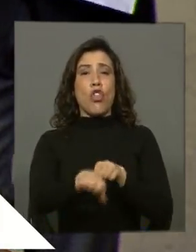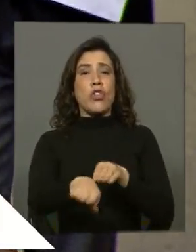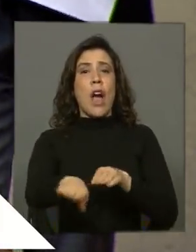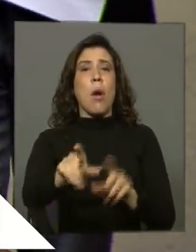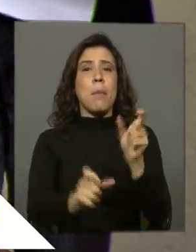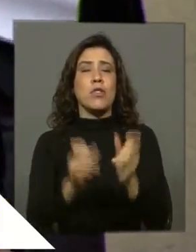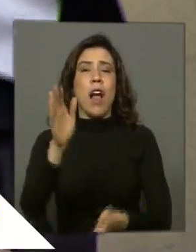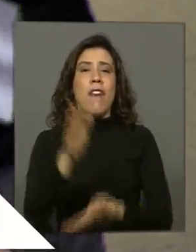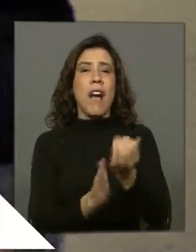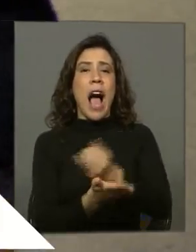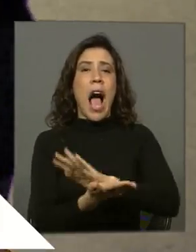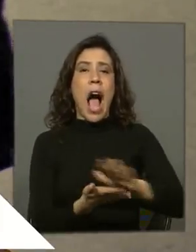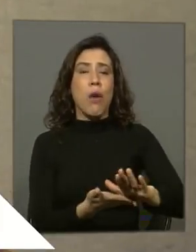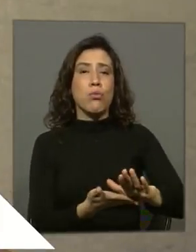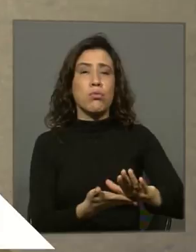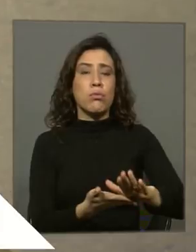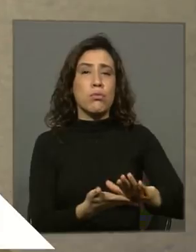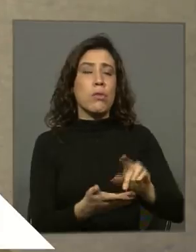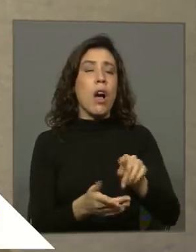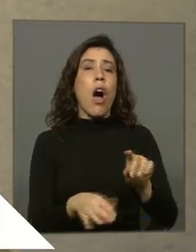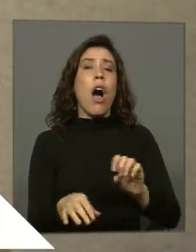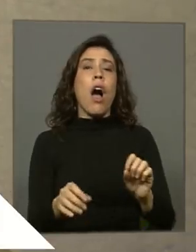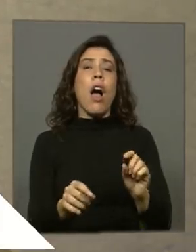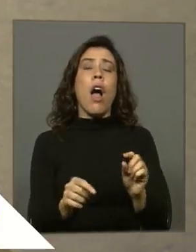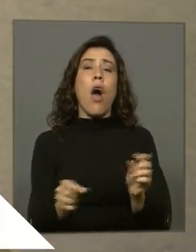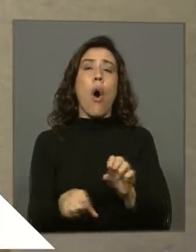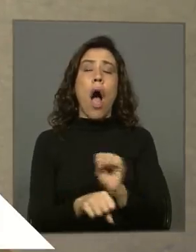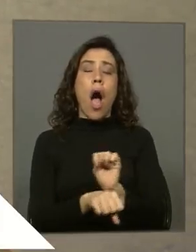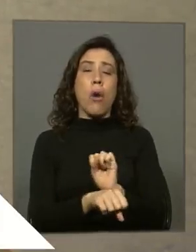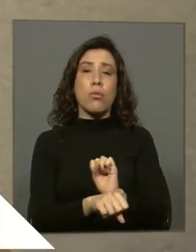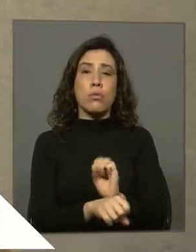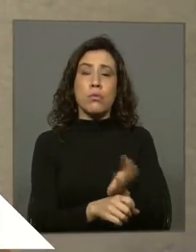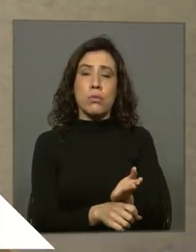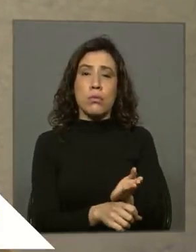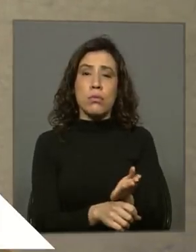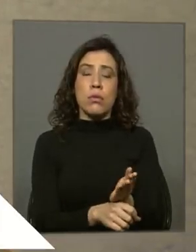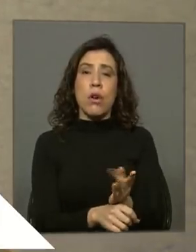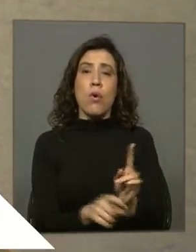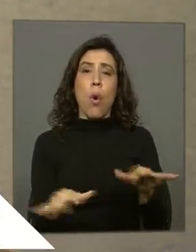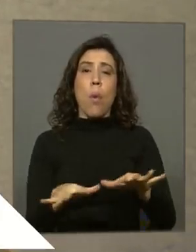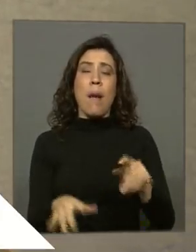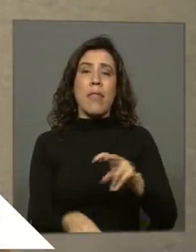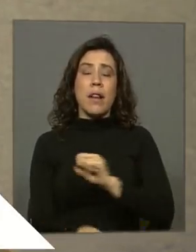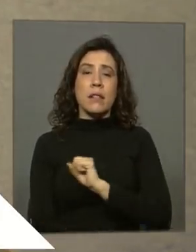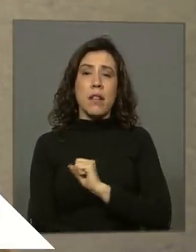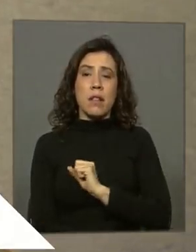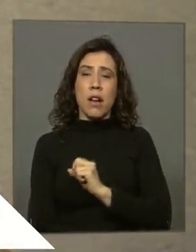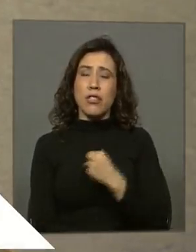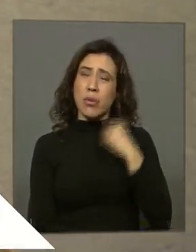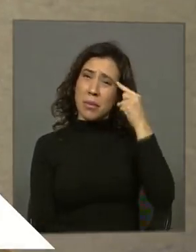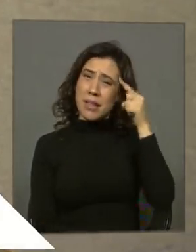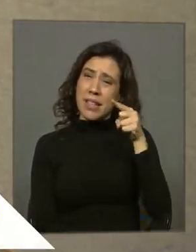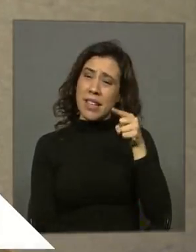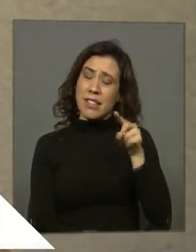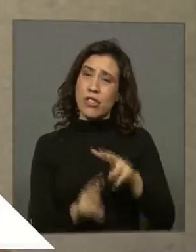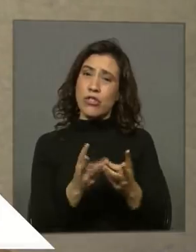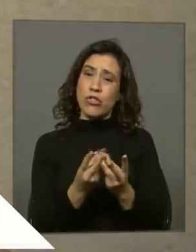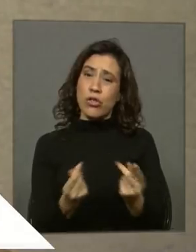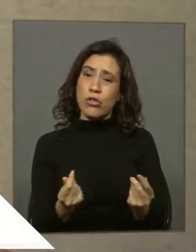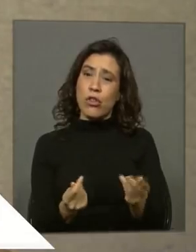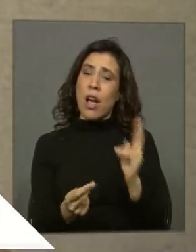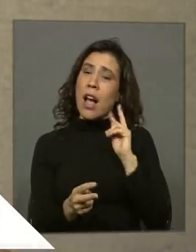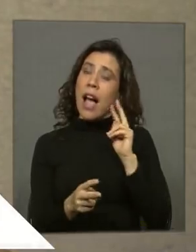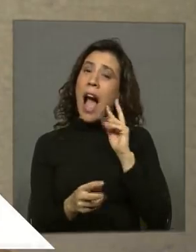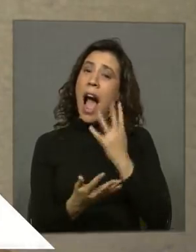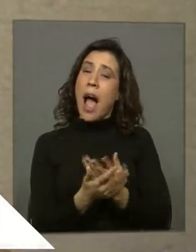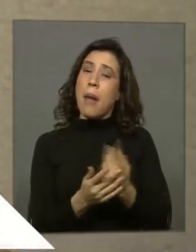debe ir en auto y debe tomar el transantiago o el metro y yo ahí quiero decir que me parece a mi que tal vez esa es una de las soluciones que tenemos para el